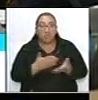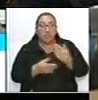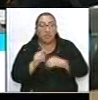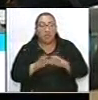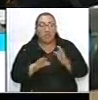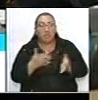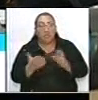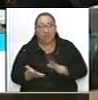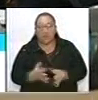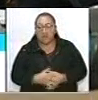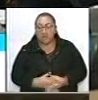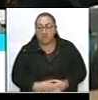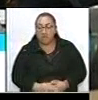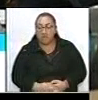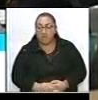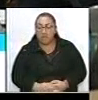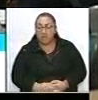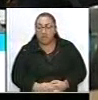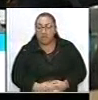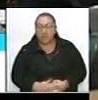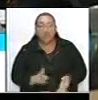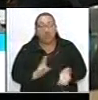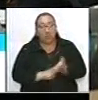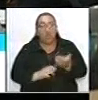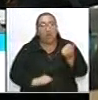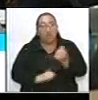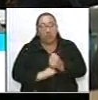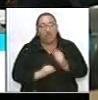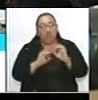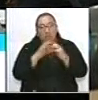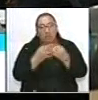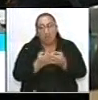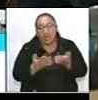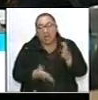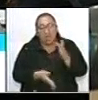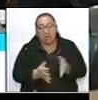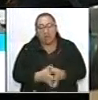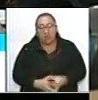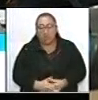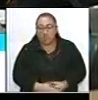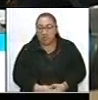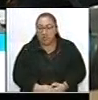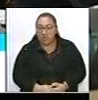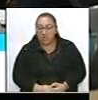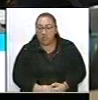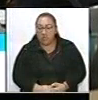Entonces ese seguro lo respalde o caiga lesionado, etcétera.